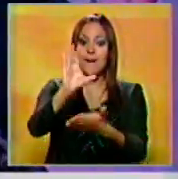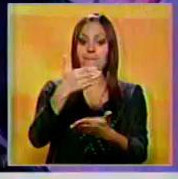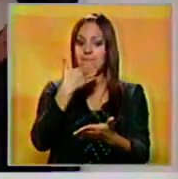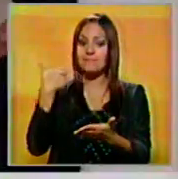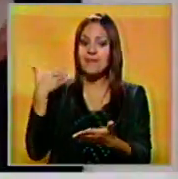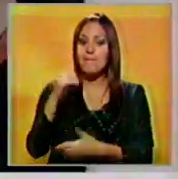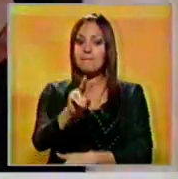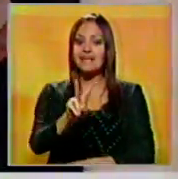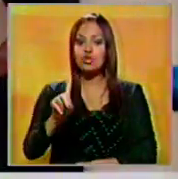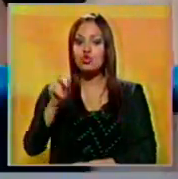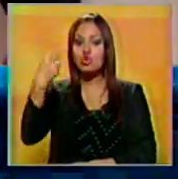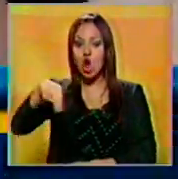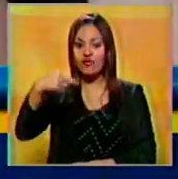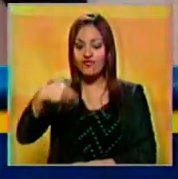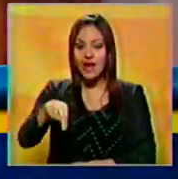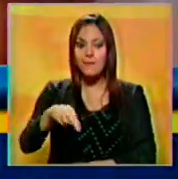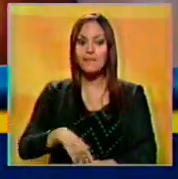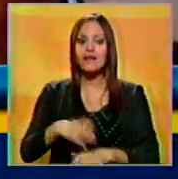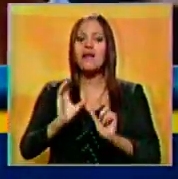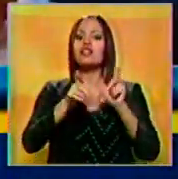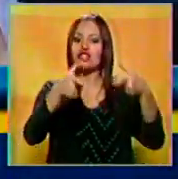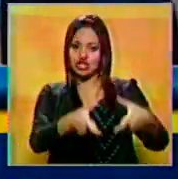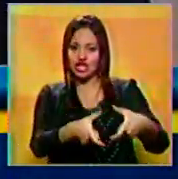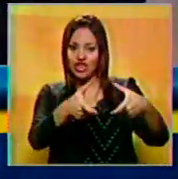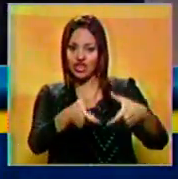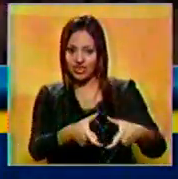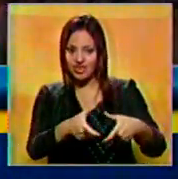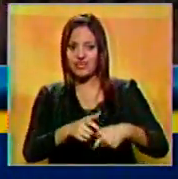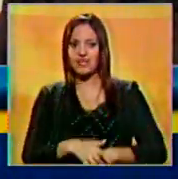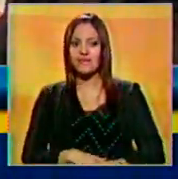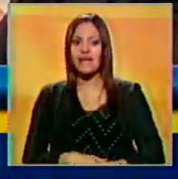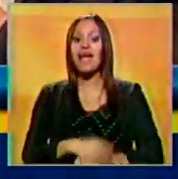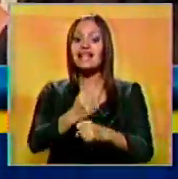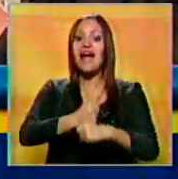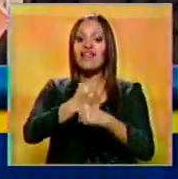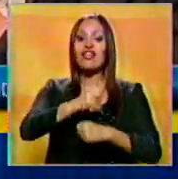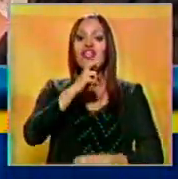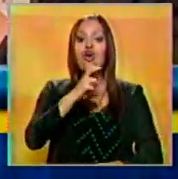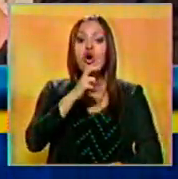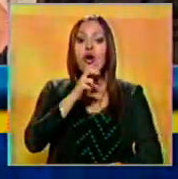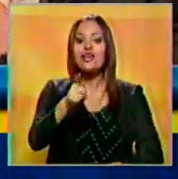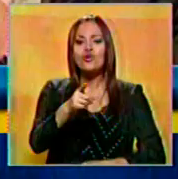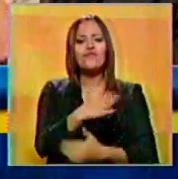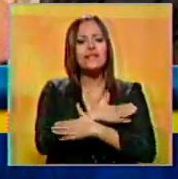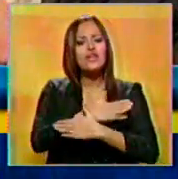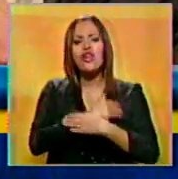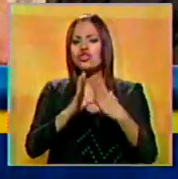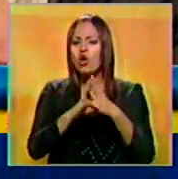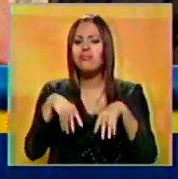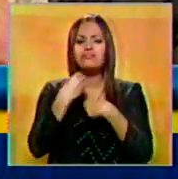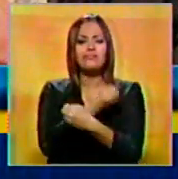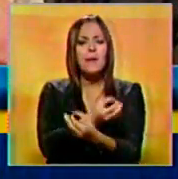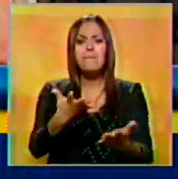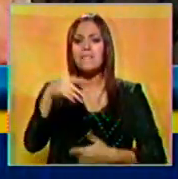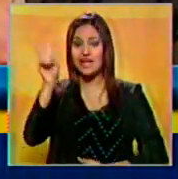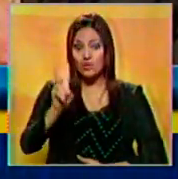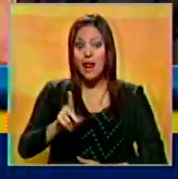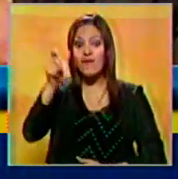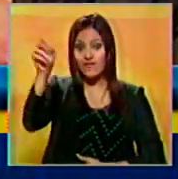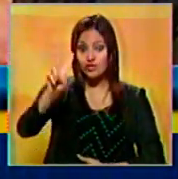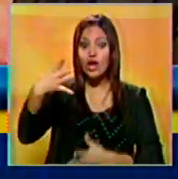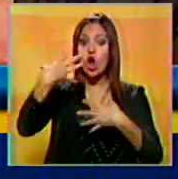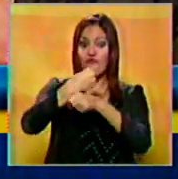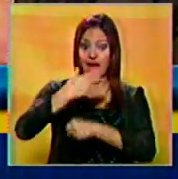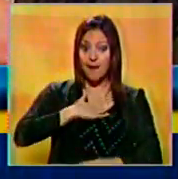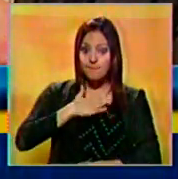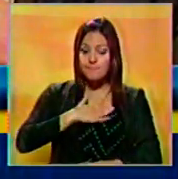pasado 21 de noviembre por su disco El Caballo de Oro. Este premio que es de toda Venezuela, porque toda Venezuela ha creído en el trabajo que yo he venido